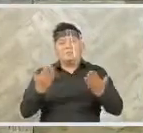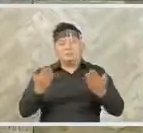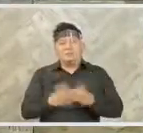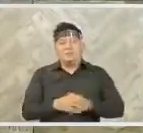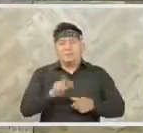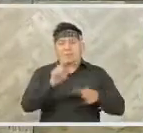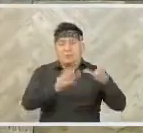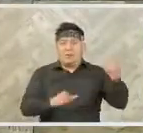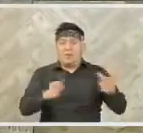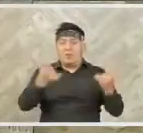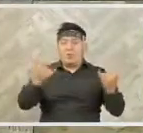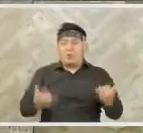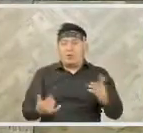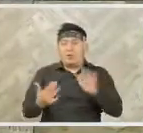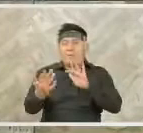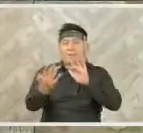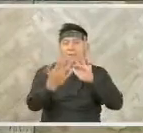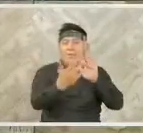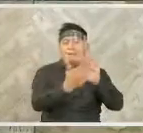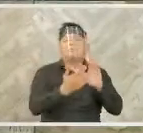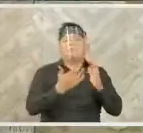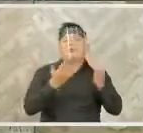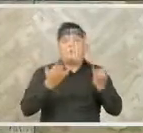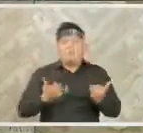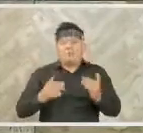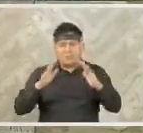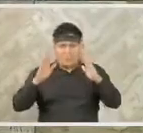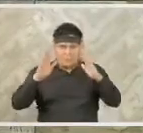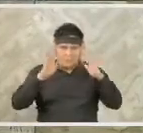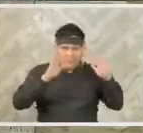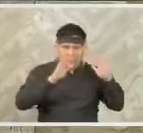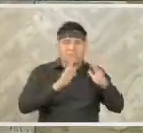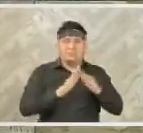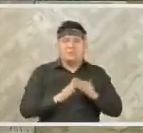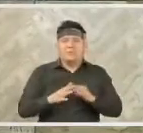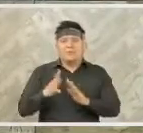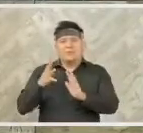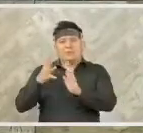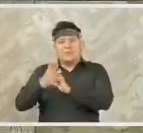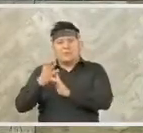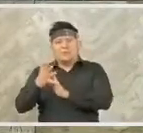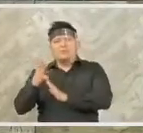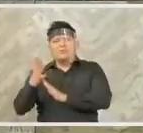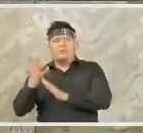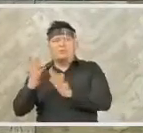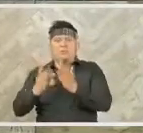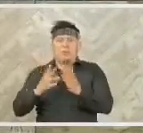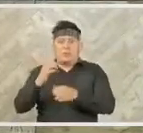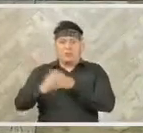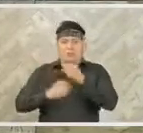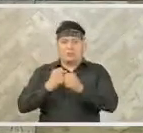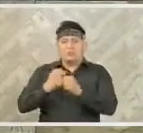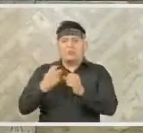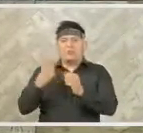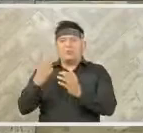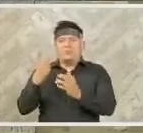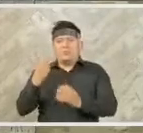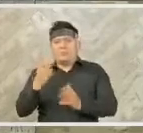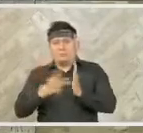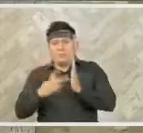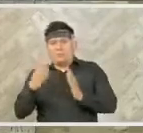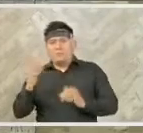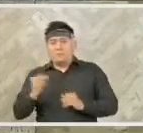las personas que están conectadas con nosotros, que están muy atentos a través de esta rendición de cuentas 2020. Tenemos algunas inquietudes, si